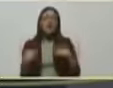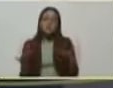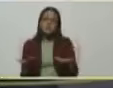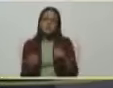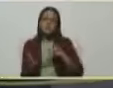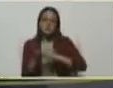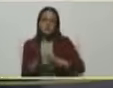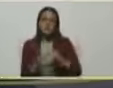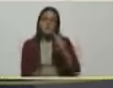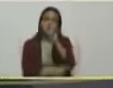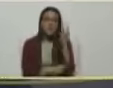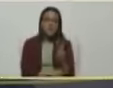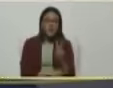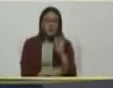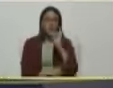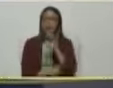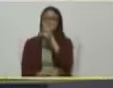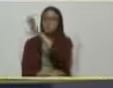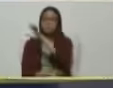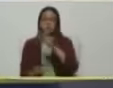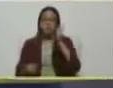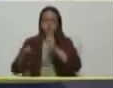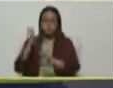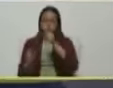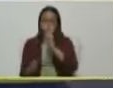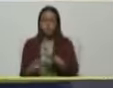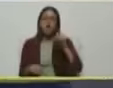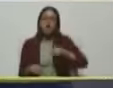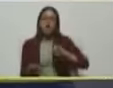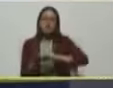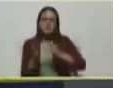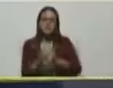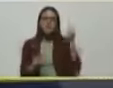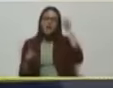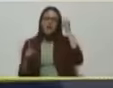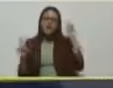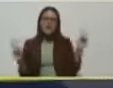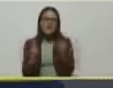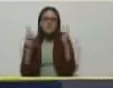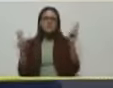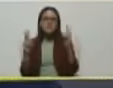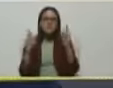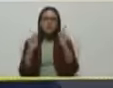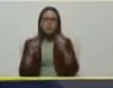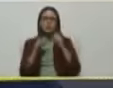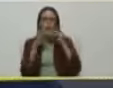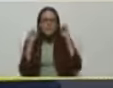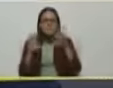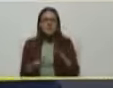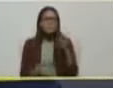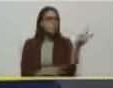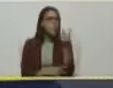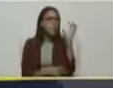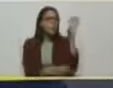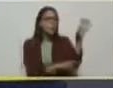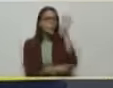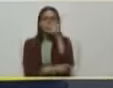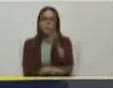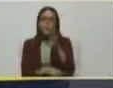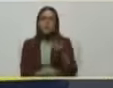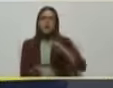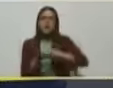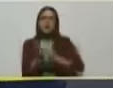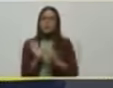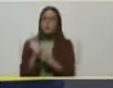Venezuela, para Trinidad y Tobago, hoy es un día de victoria, de bendición para ambos pueblos. Y demostrándole al